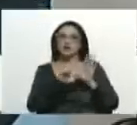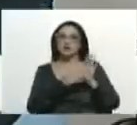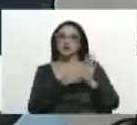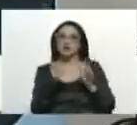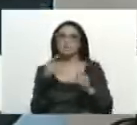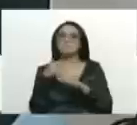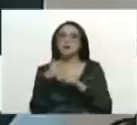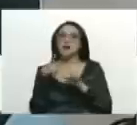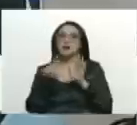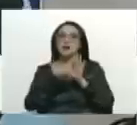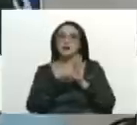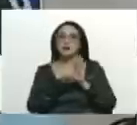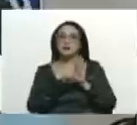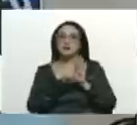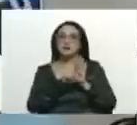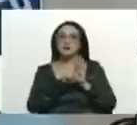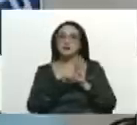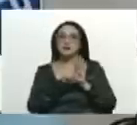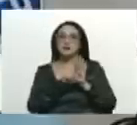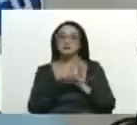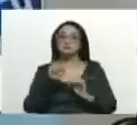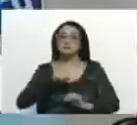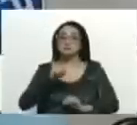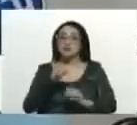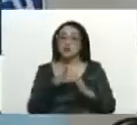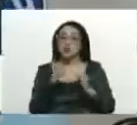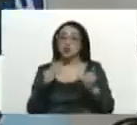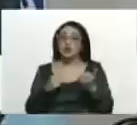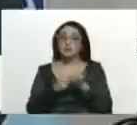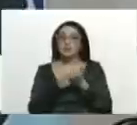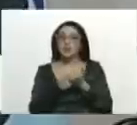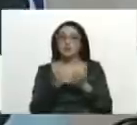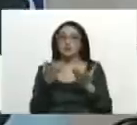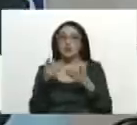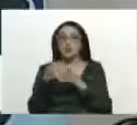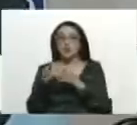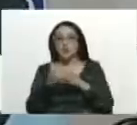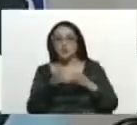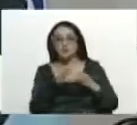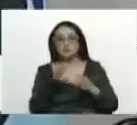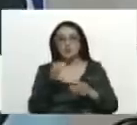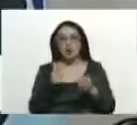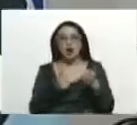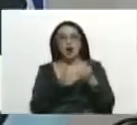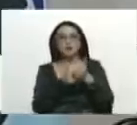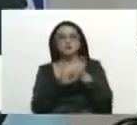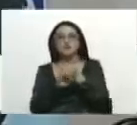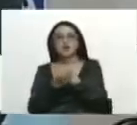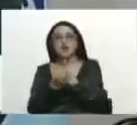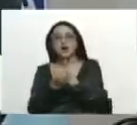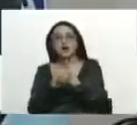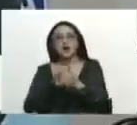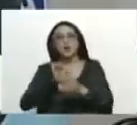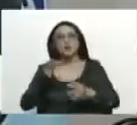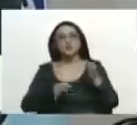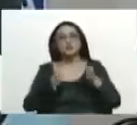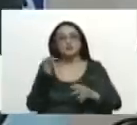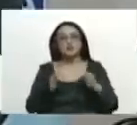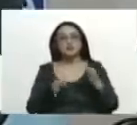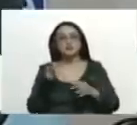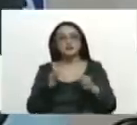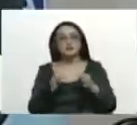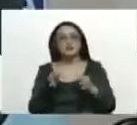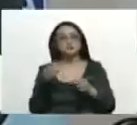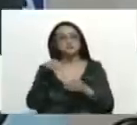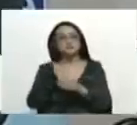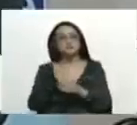ley y obviamente con todo el apoyo de los órganos auxiliares de justicia dentro de un principio